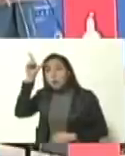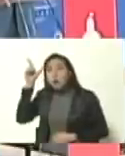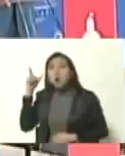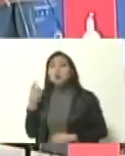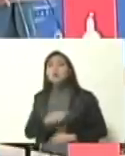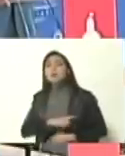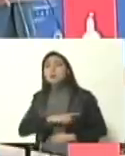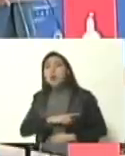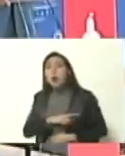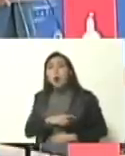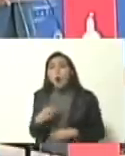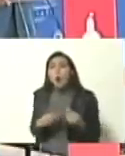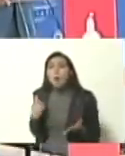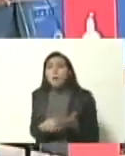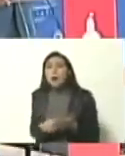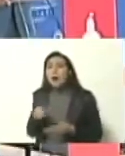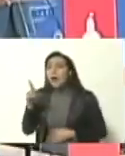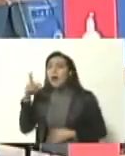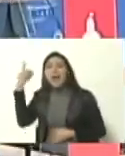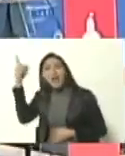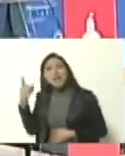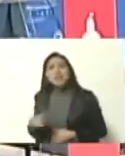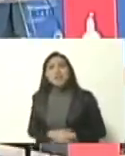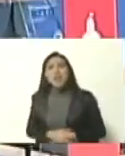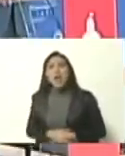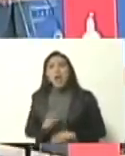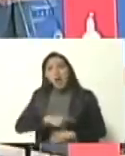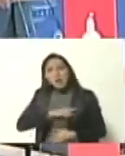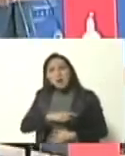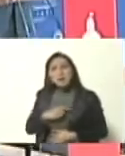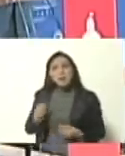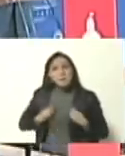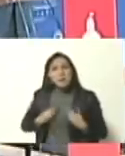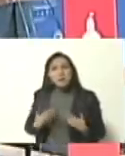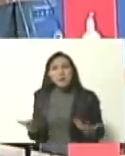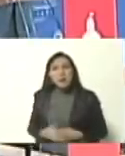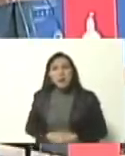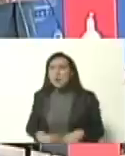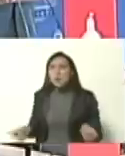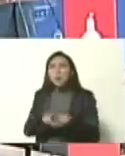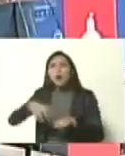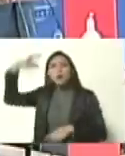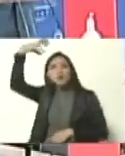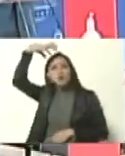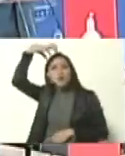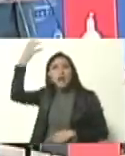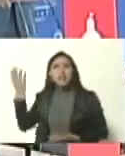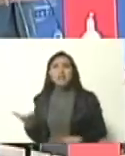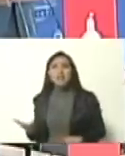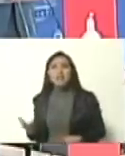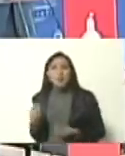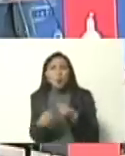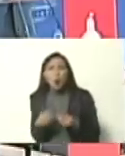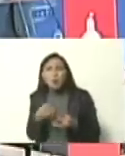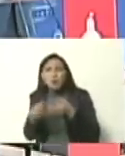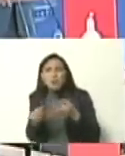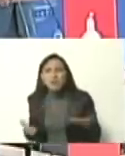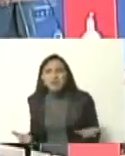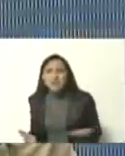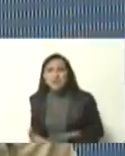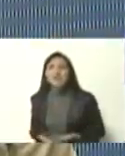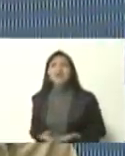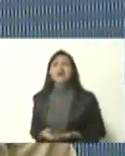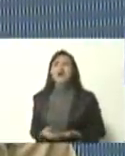dónde saca el dinero para vivir como vive? ¿Cómo se explica que Julio Borges vive como un rey en Bogotá? ¿Cómo se explica todo eso? Bueno, con este